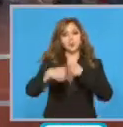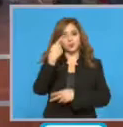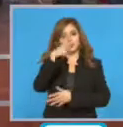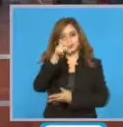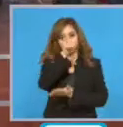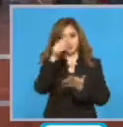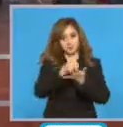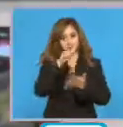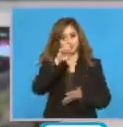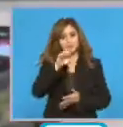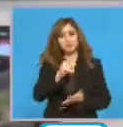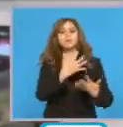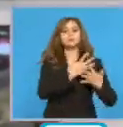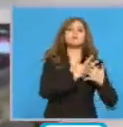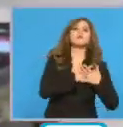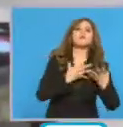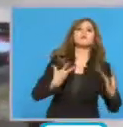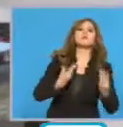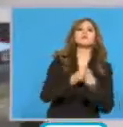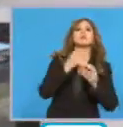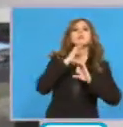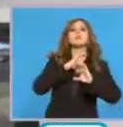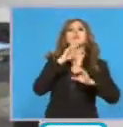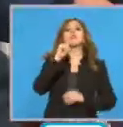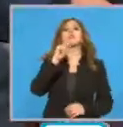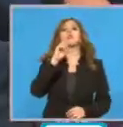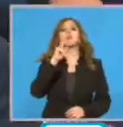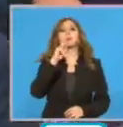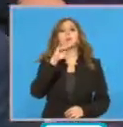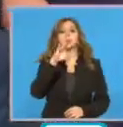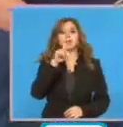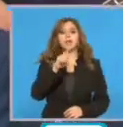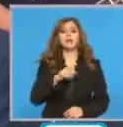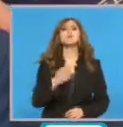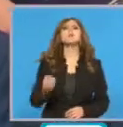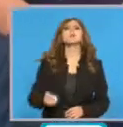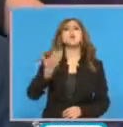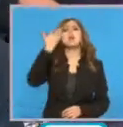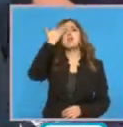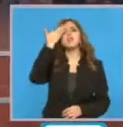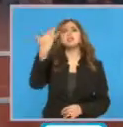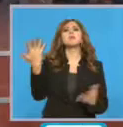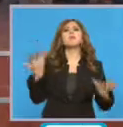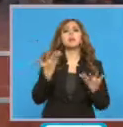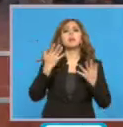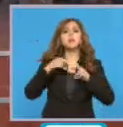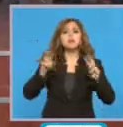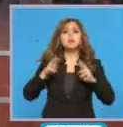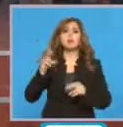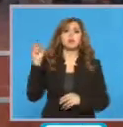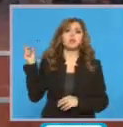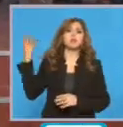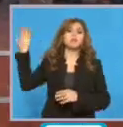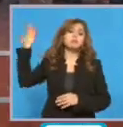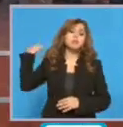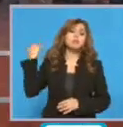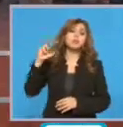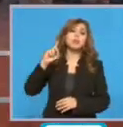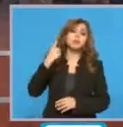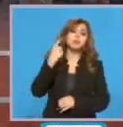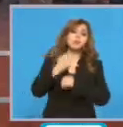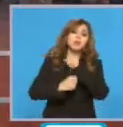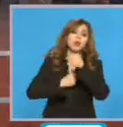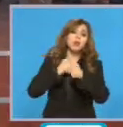tropical. ¿Cuántos años ya de hacer música? 31 años exactamente. Desde el 86 para acá, que se